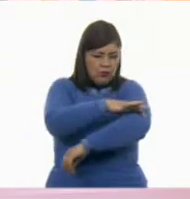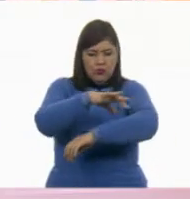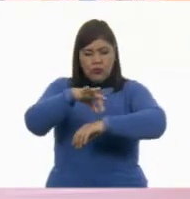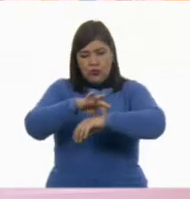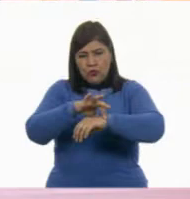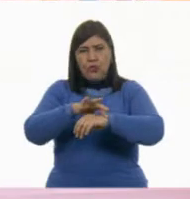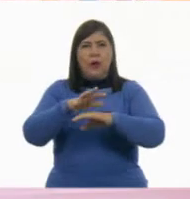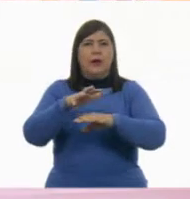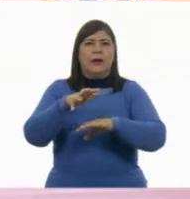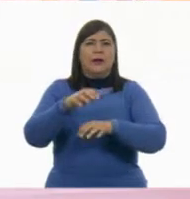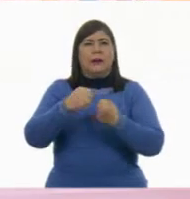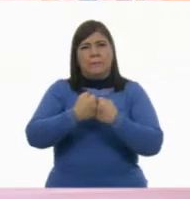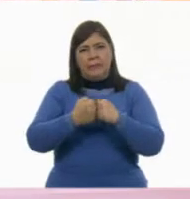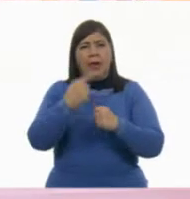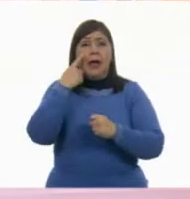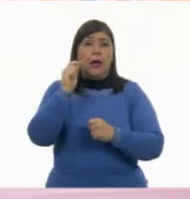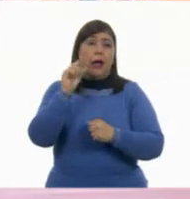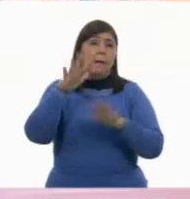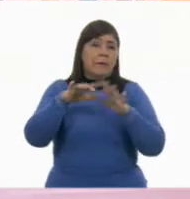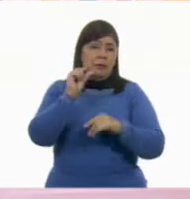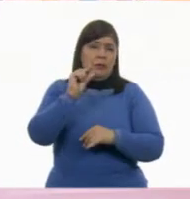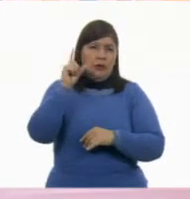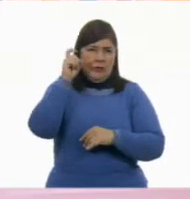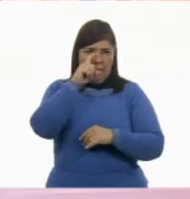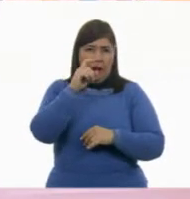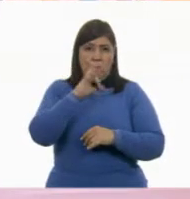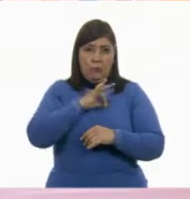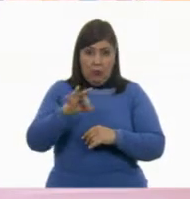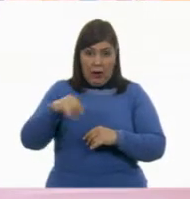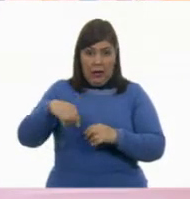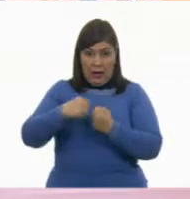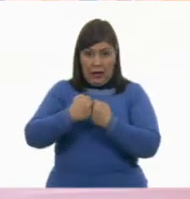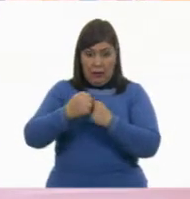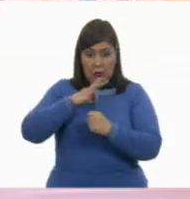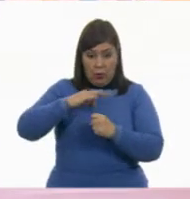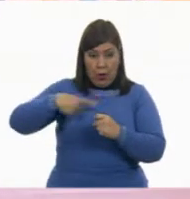ejemplo, las rodillas. ¿Con las rodillas podríamos hacer círculos?